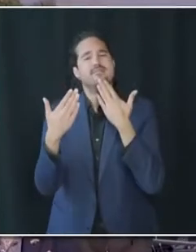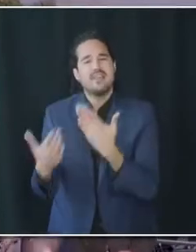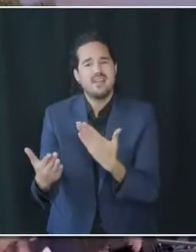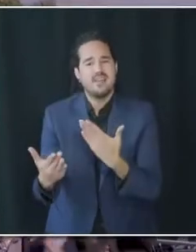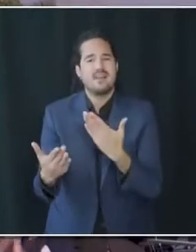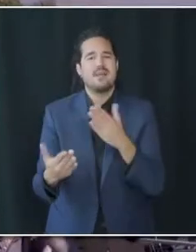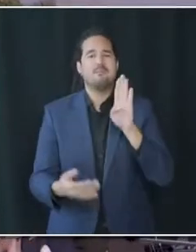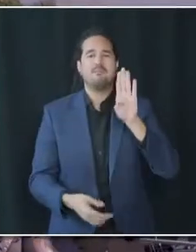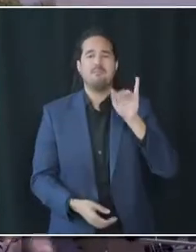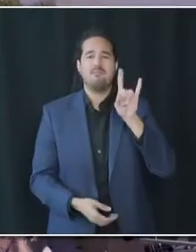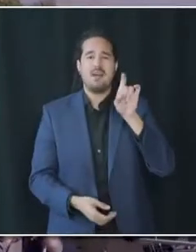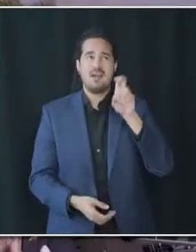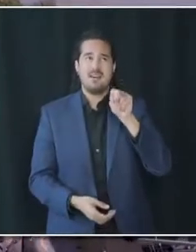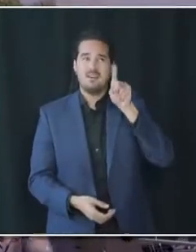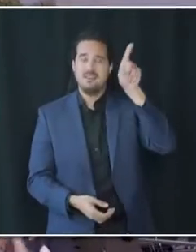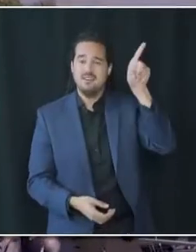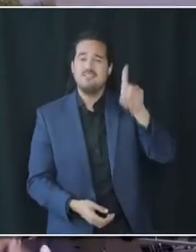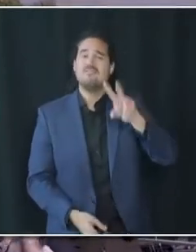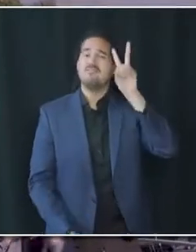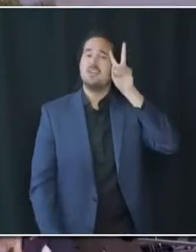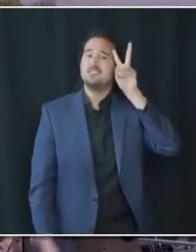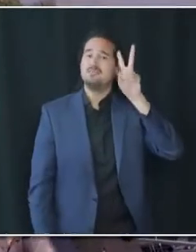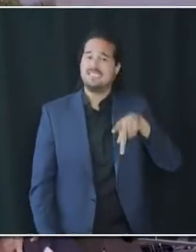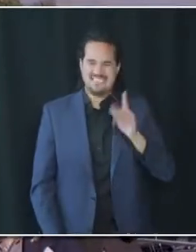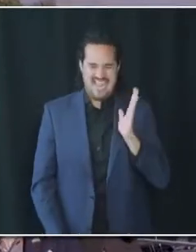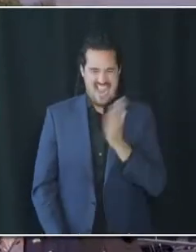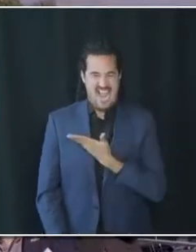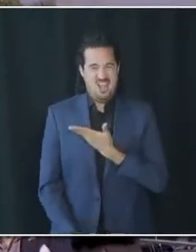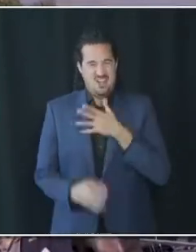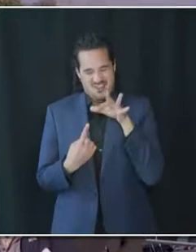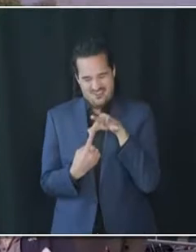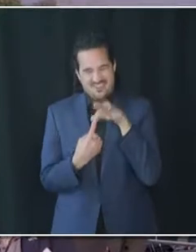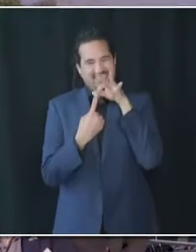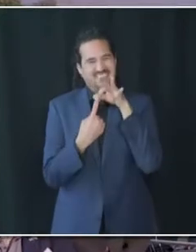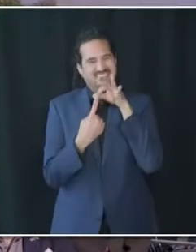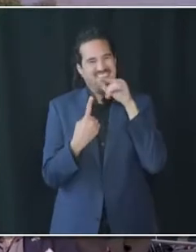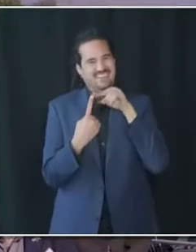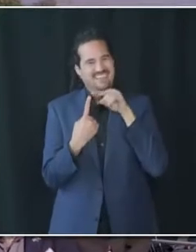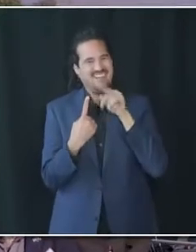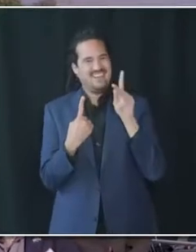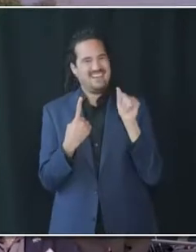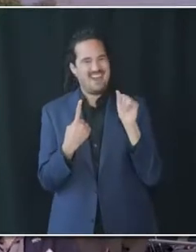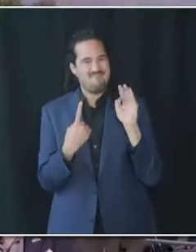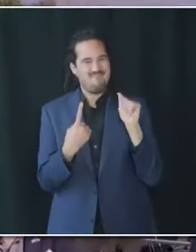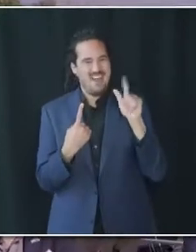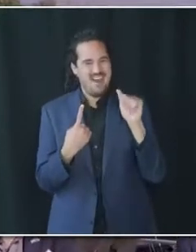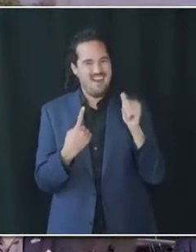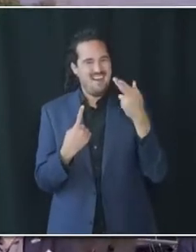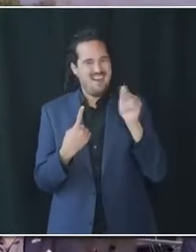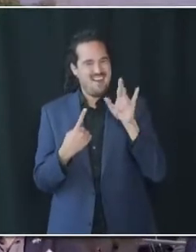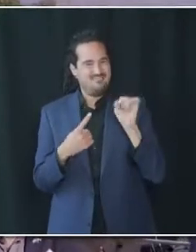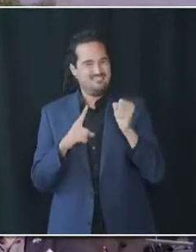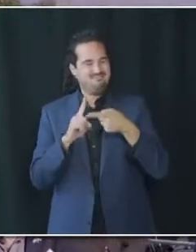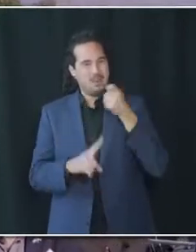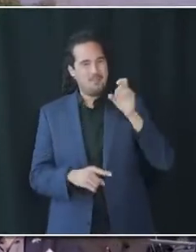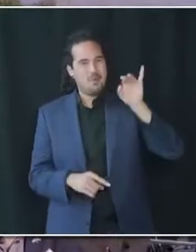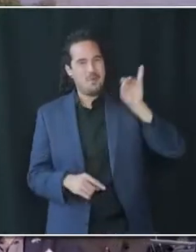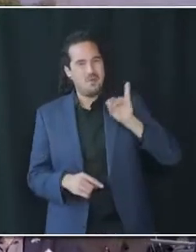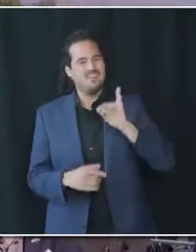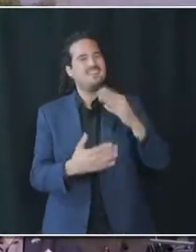vicepresidente de nuestra kamala harris de california y gracias a fema gracias a la